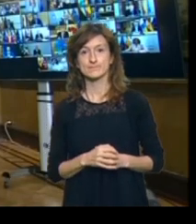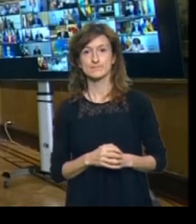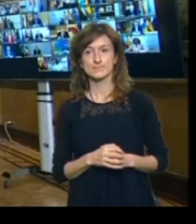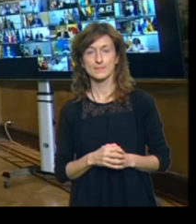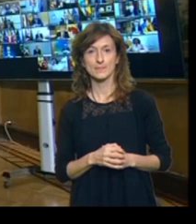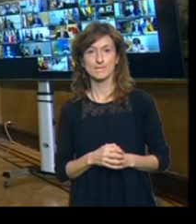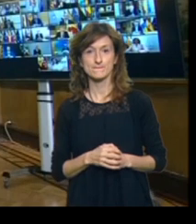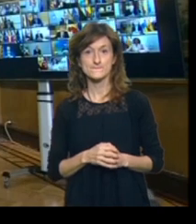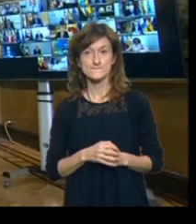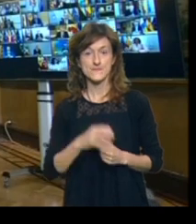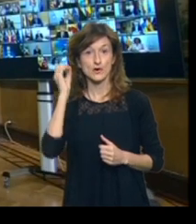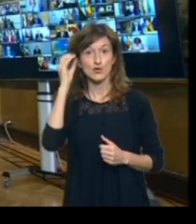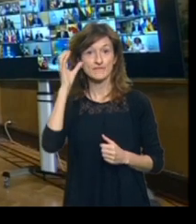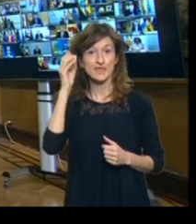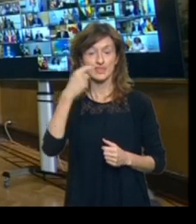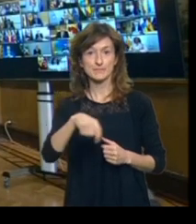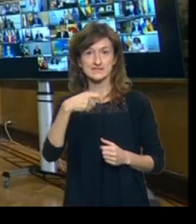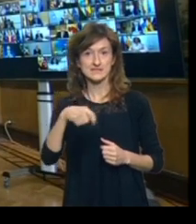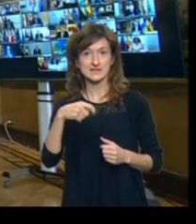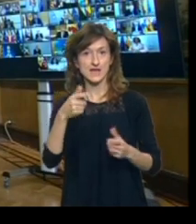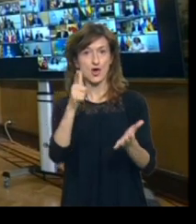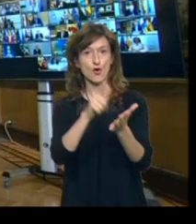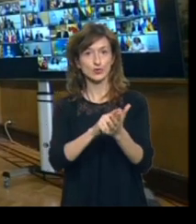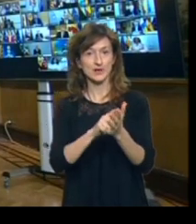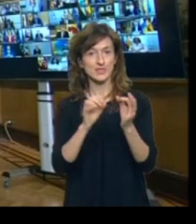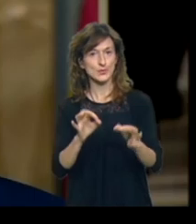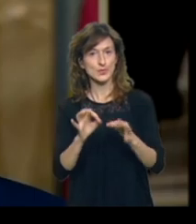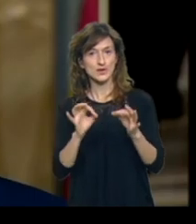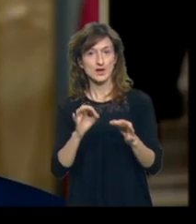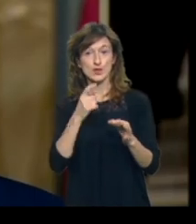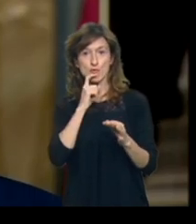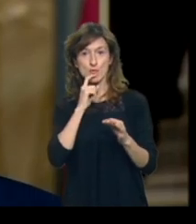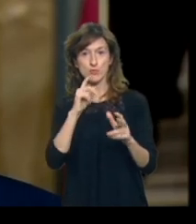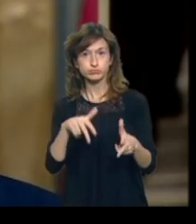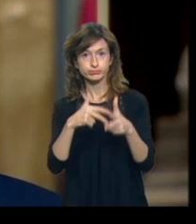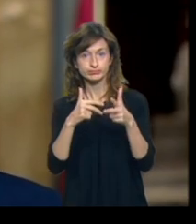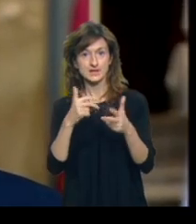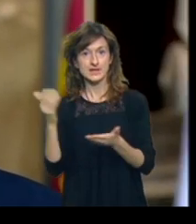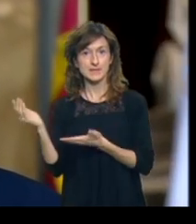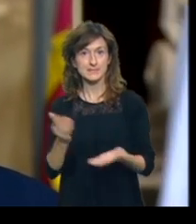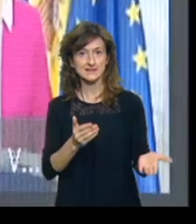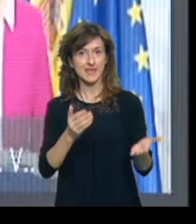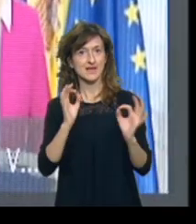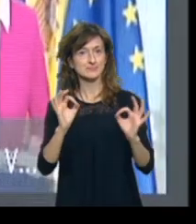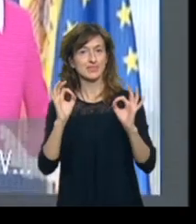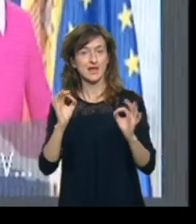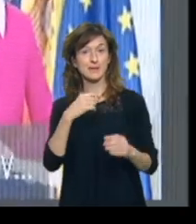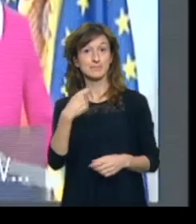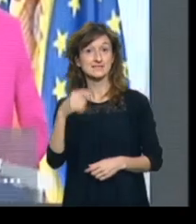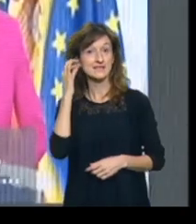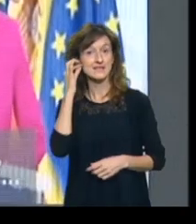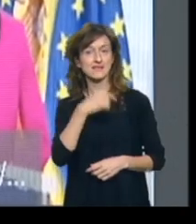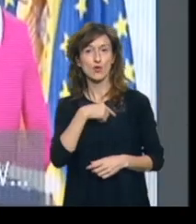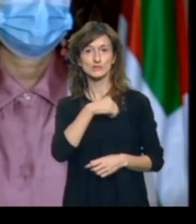La conferencia de presidentes vuelve a su escenario habitual, aunque esta vez de forma telemática y con una invitada de excepción, la presidenta de la